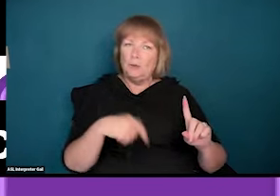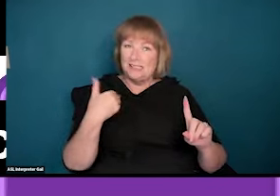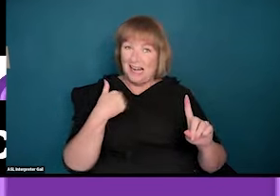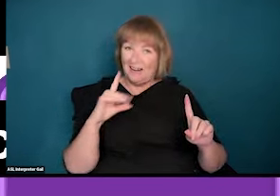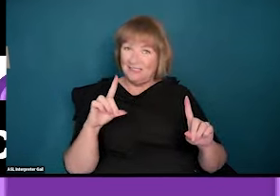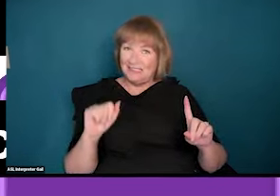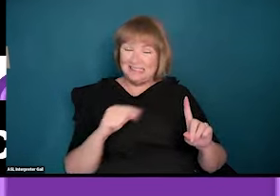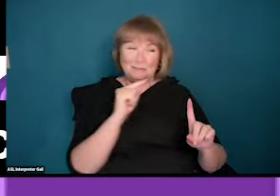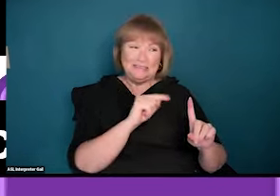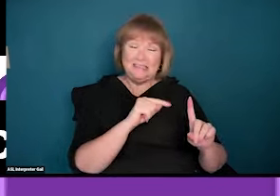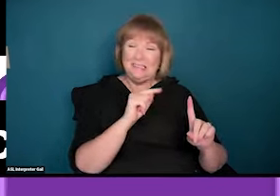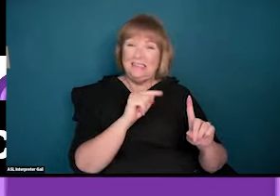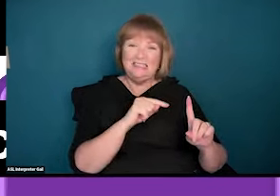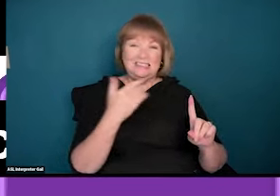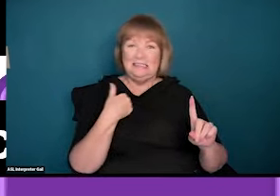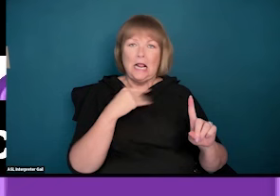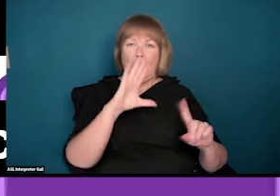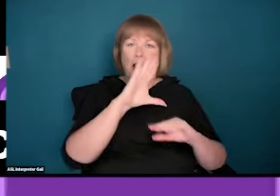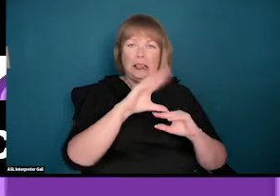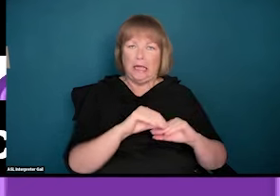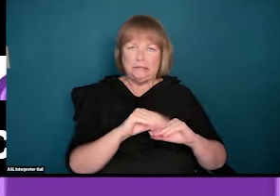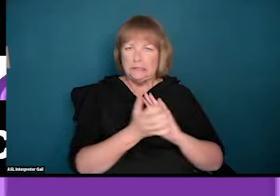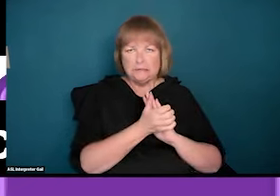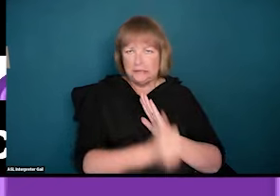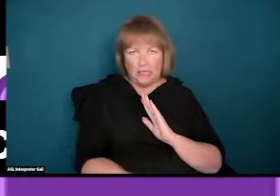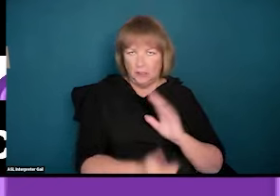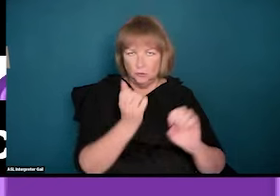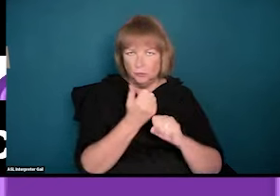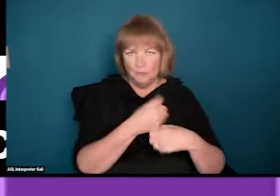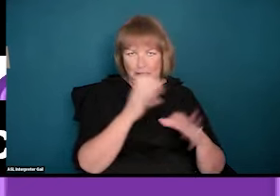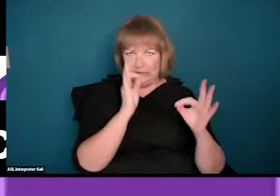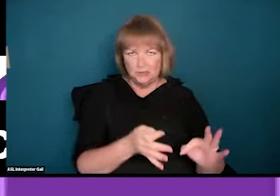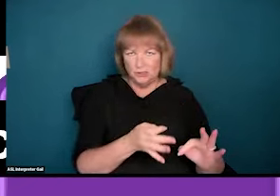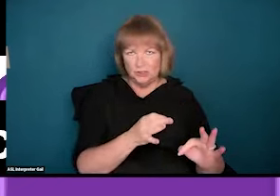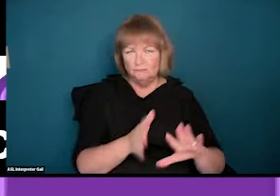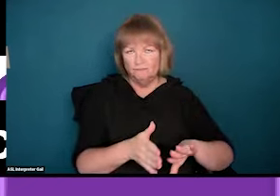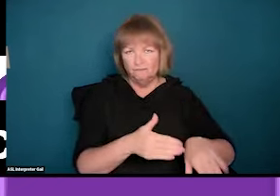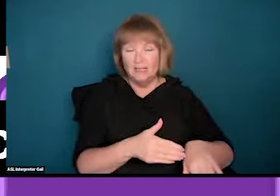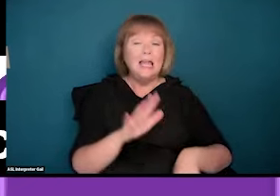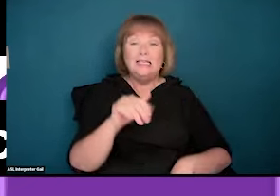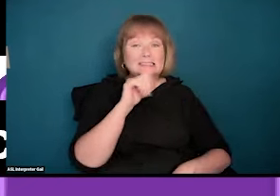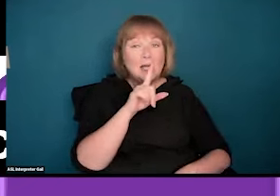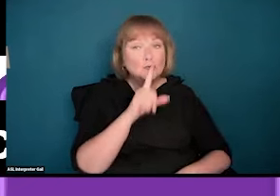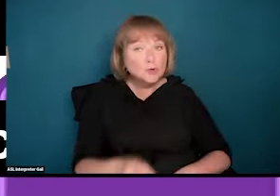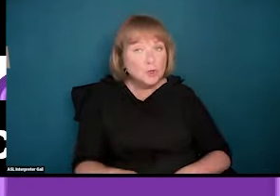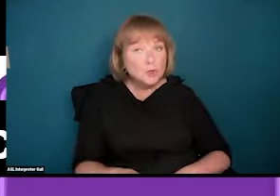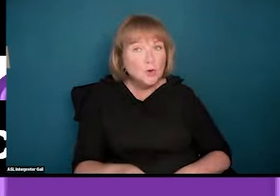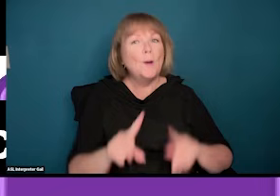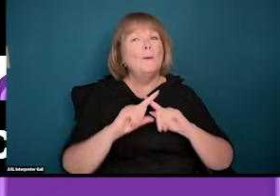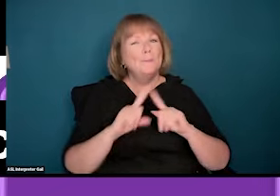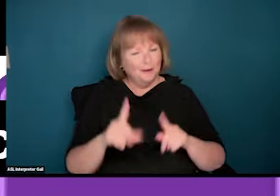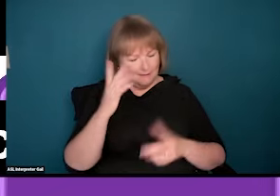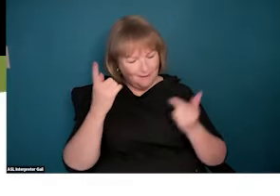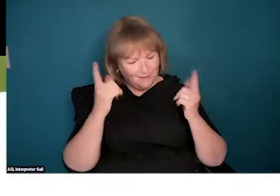del que partimos. Entonces hay que tener mucho más cuidado. Entonces, cuando se percibe que